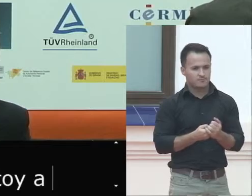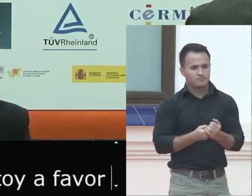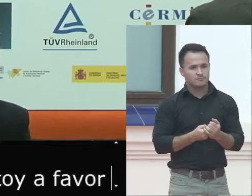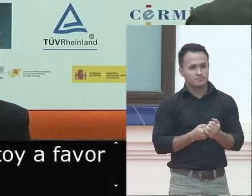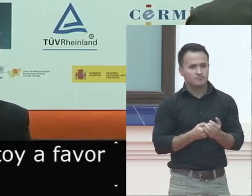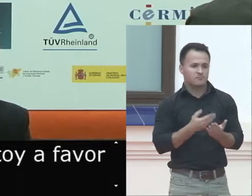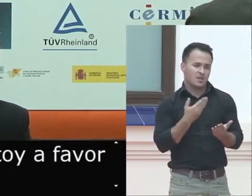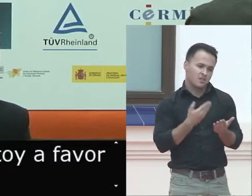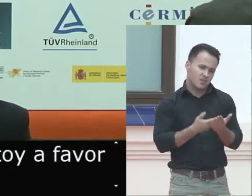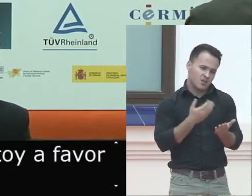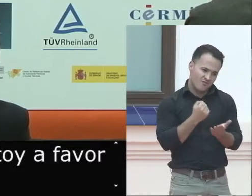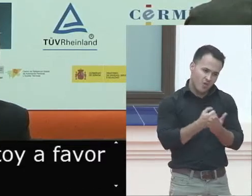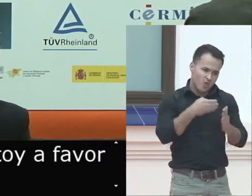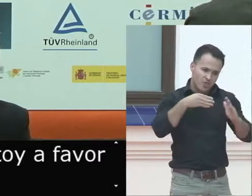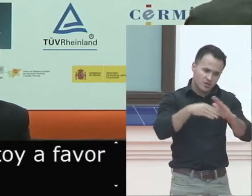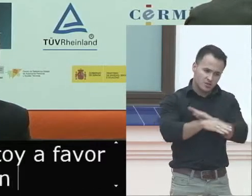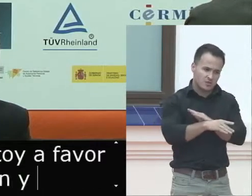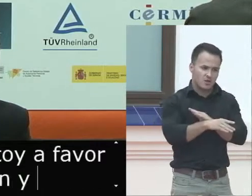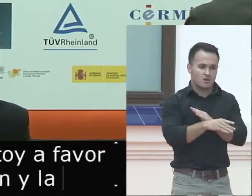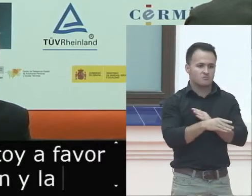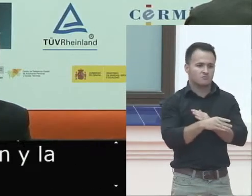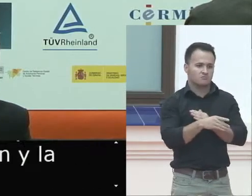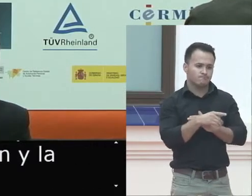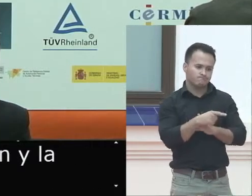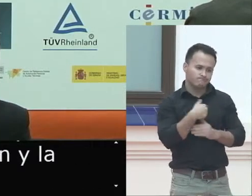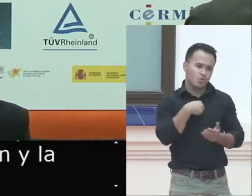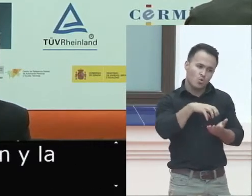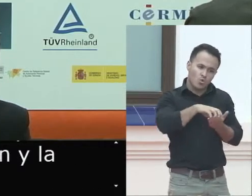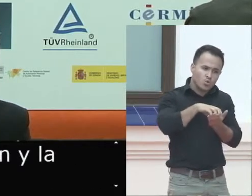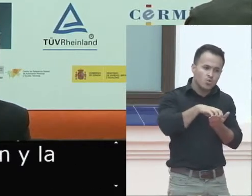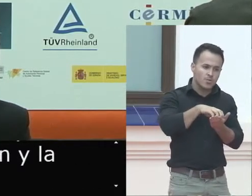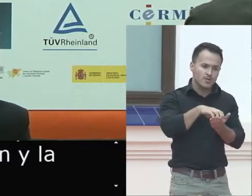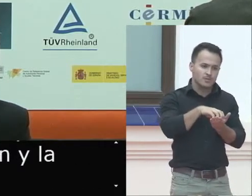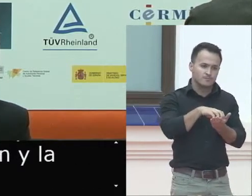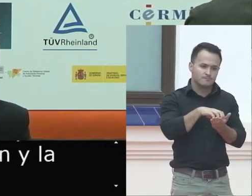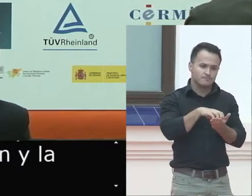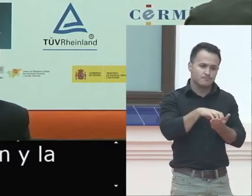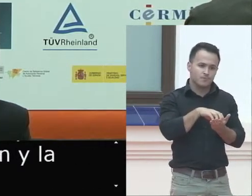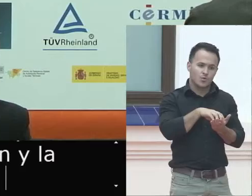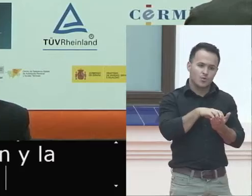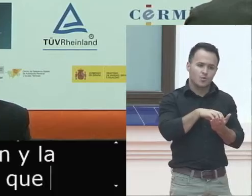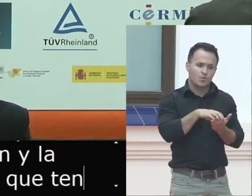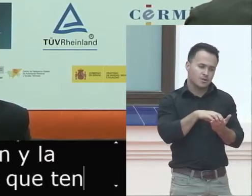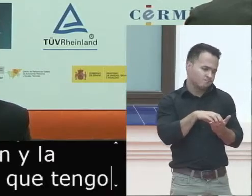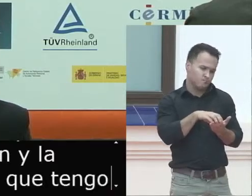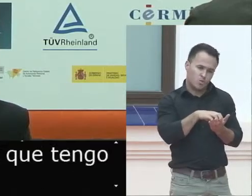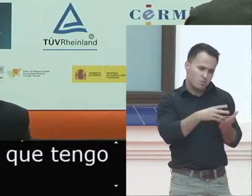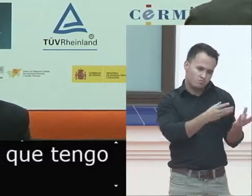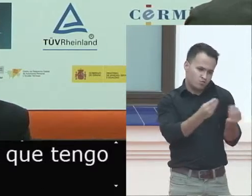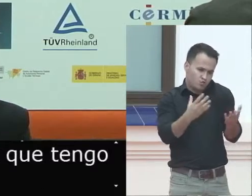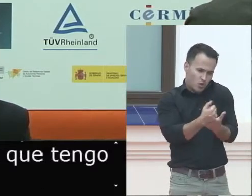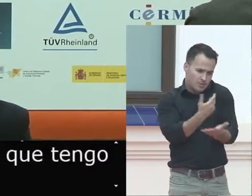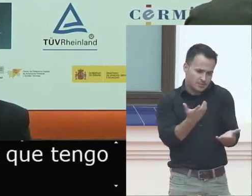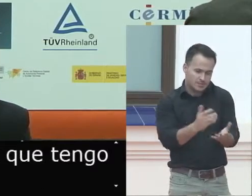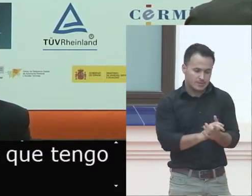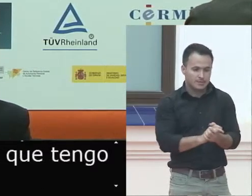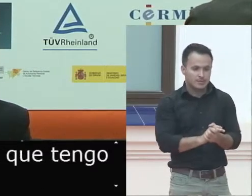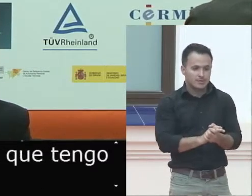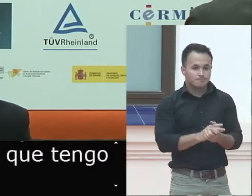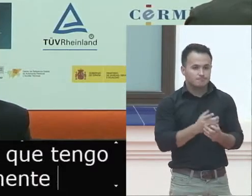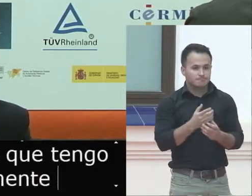De la certificación y accesibilidad tecnológica, la verdad es que tengo mis dudas, muchas dudas, o prácticamente todas las dudas del mundo. Para mí lo único